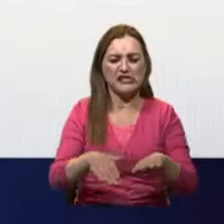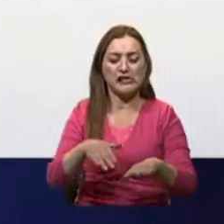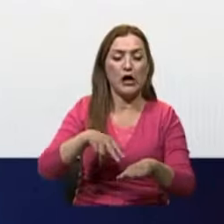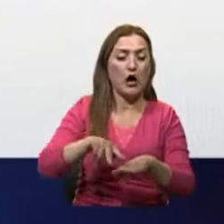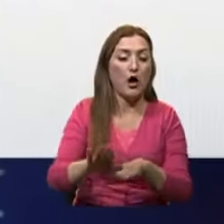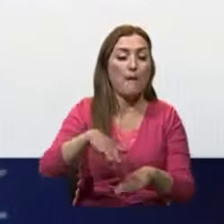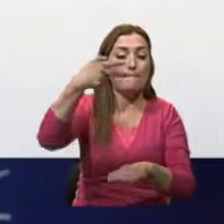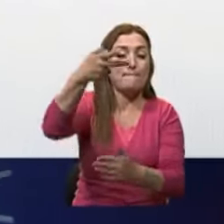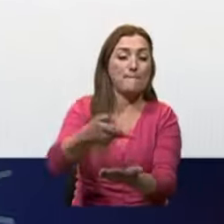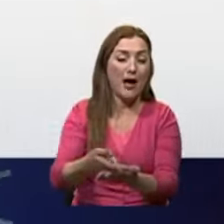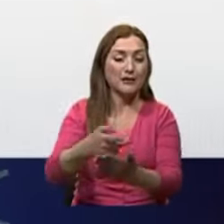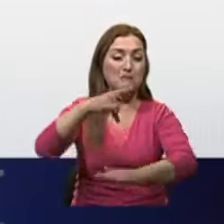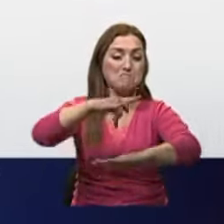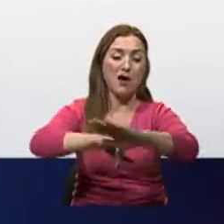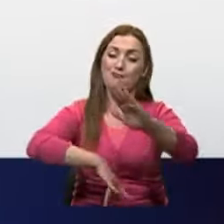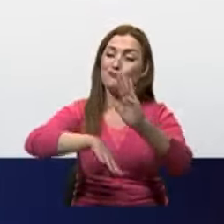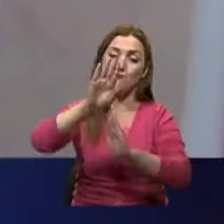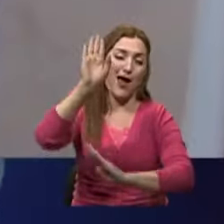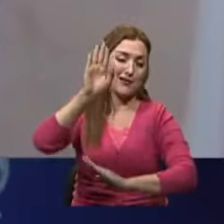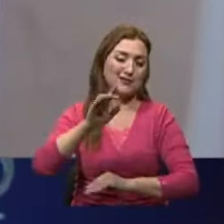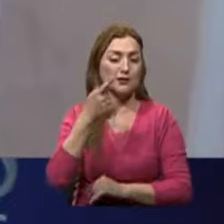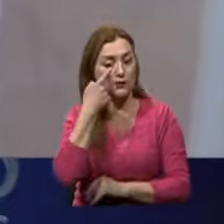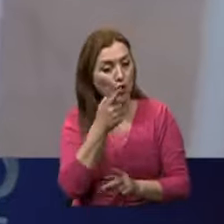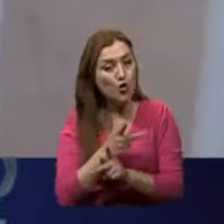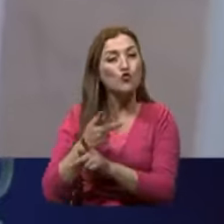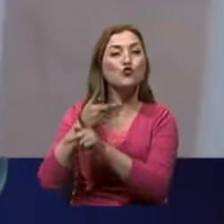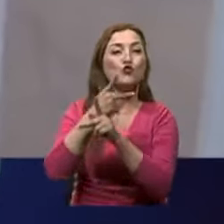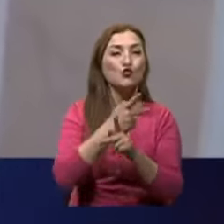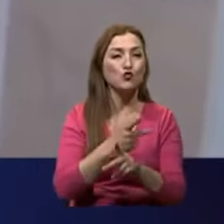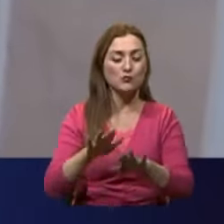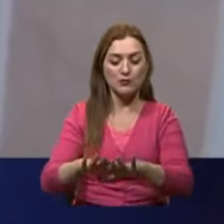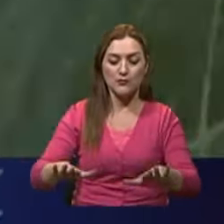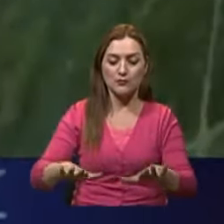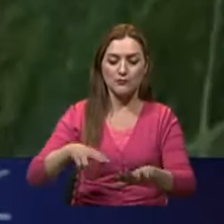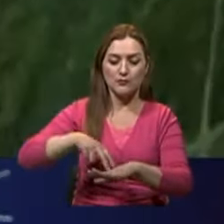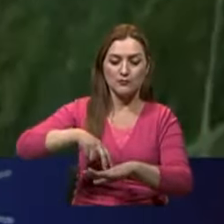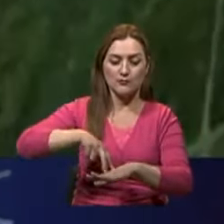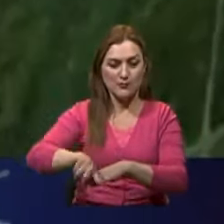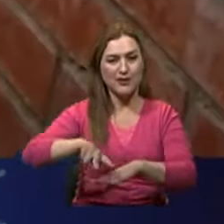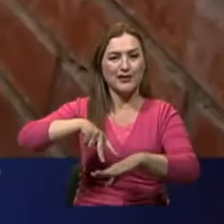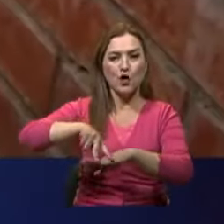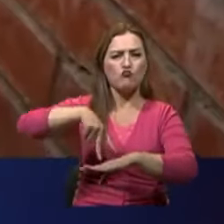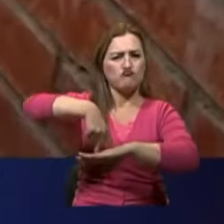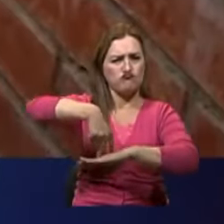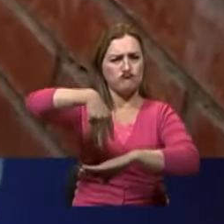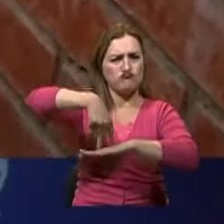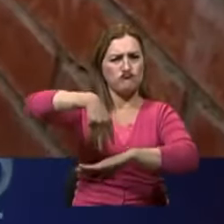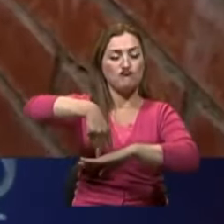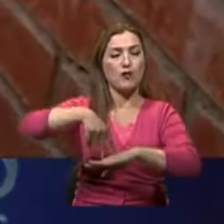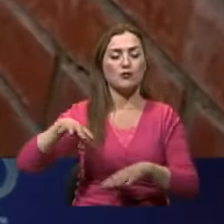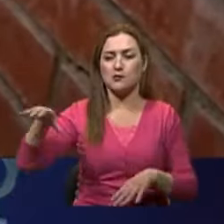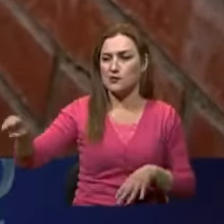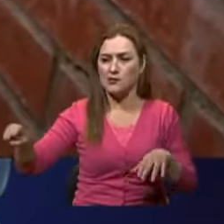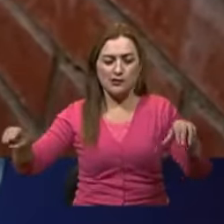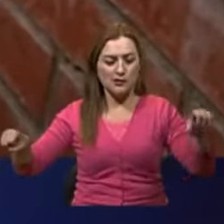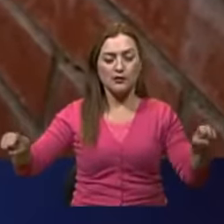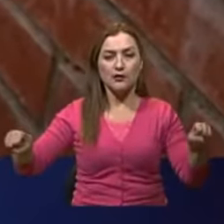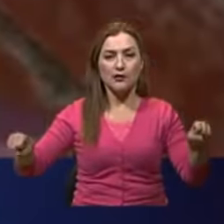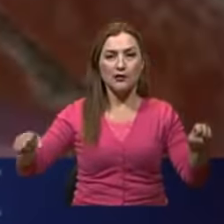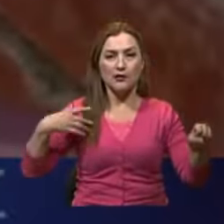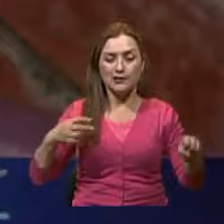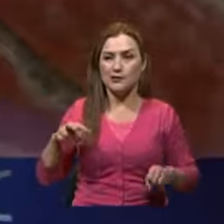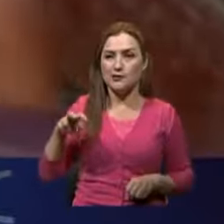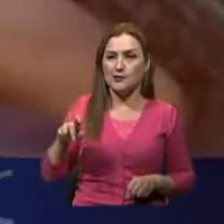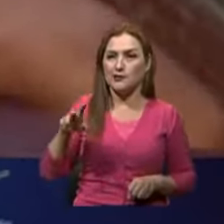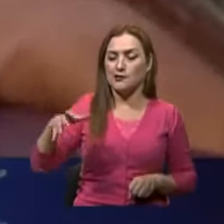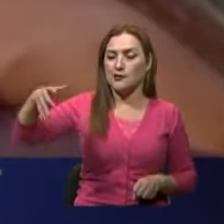Las caídas en los baños son frecuentes, por ello, instala suelos antideslizantes, agarraderas. Si en el hogar hay escaleras, instala barandillas.